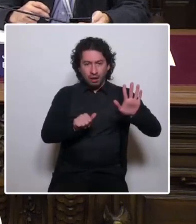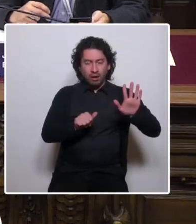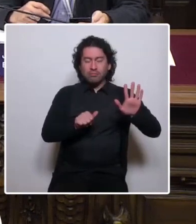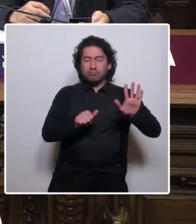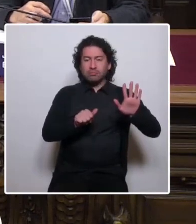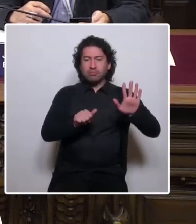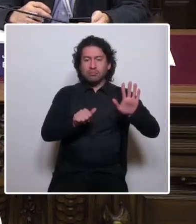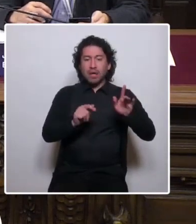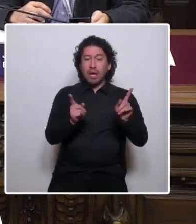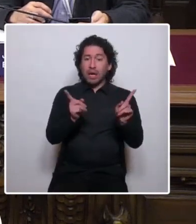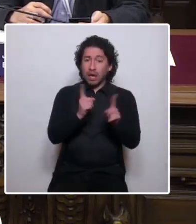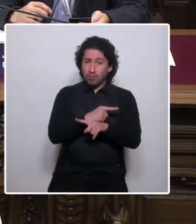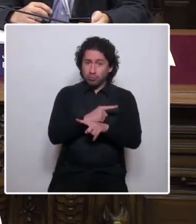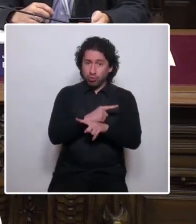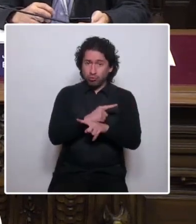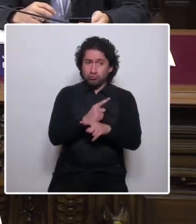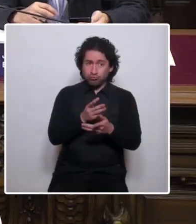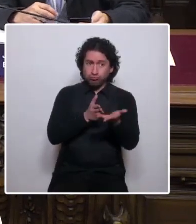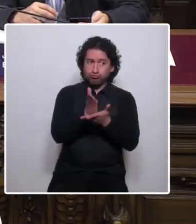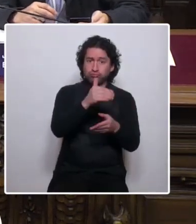abriendo la votación en este minuto.